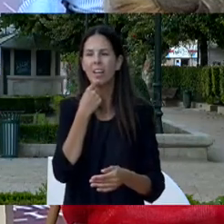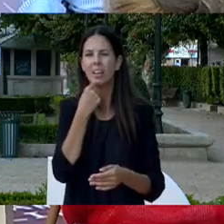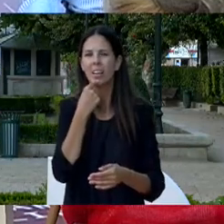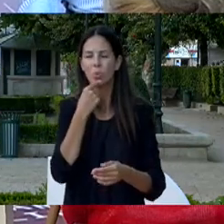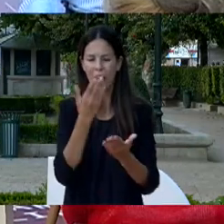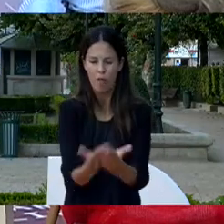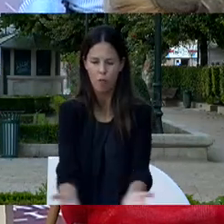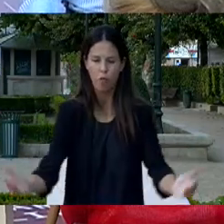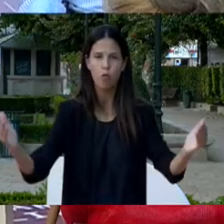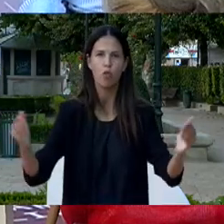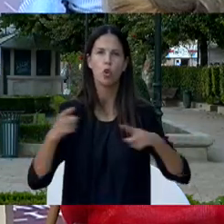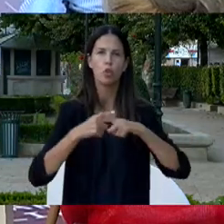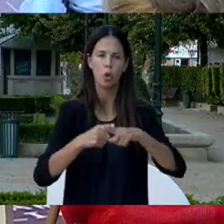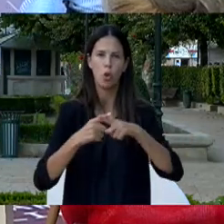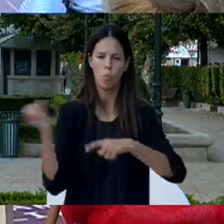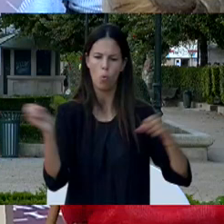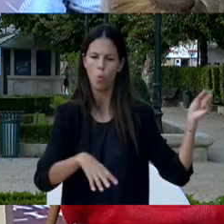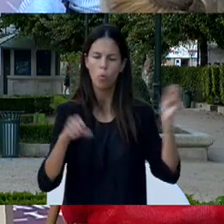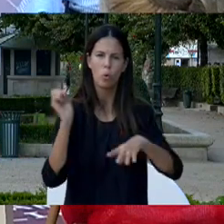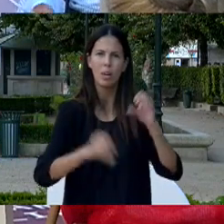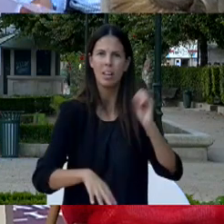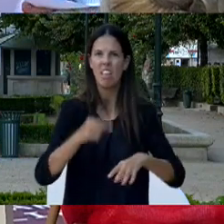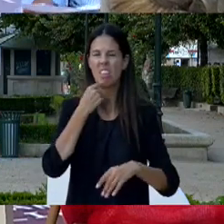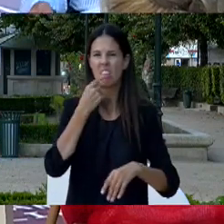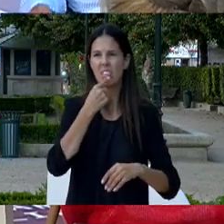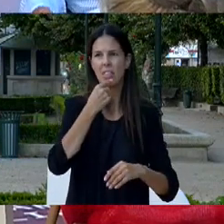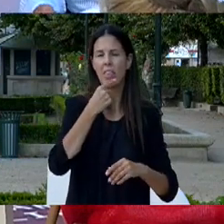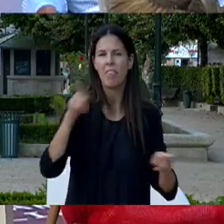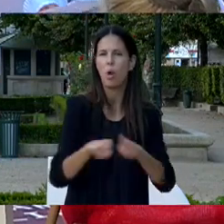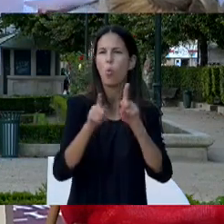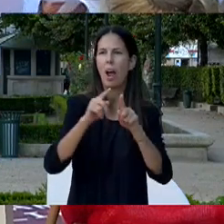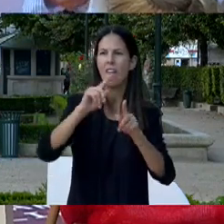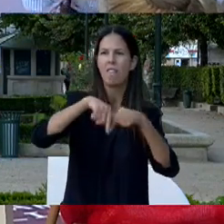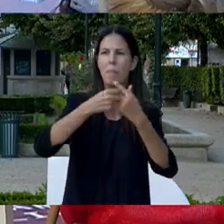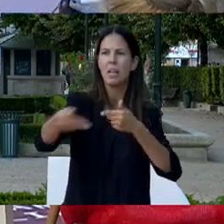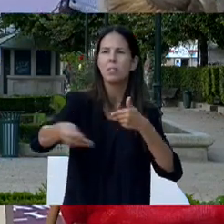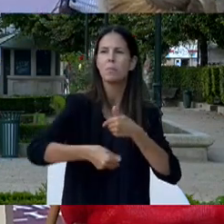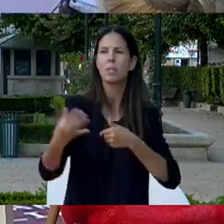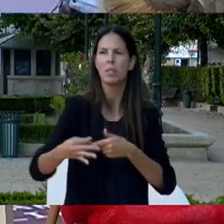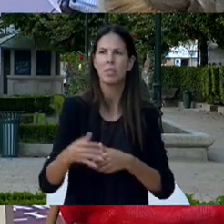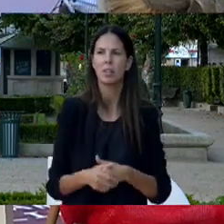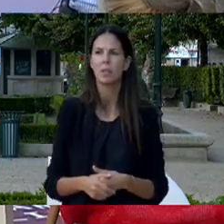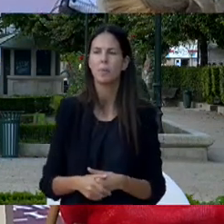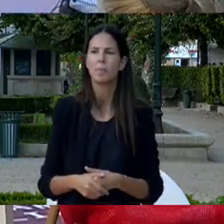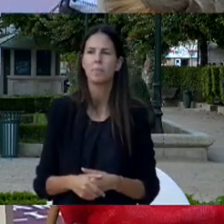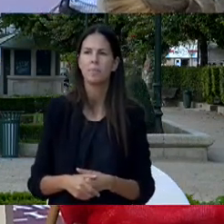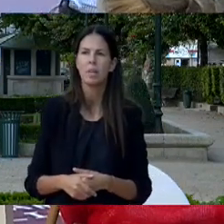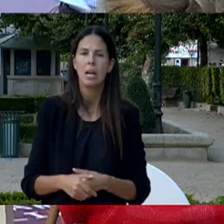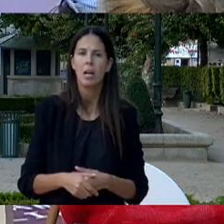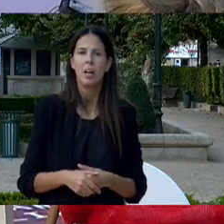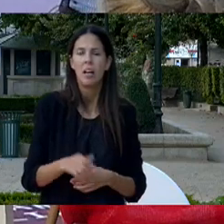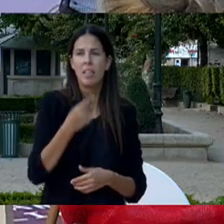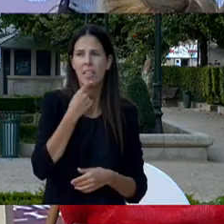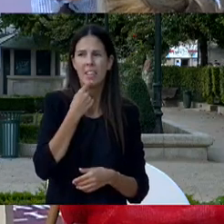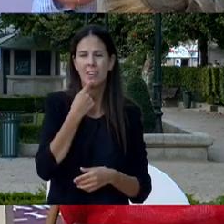fosa común a pesar das peticiones familiares. Ven no Diario de Pontevedra en máis dun caso. A min as aventuras eran